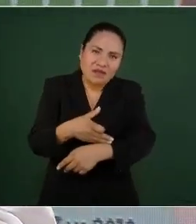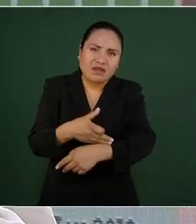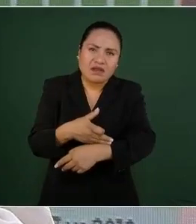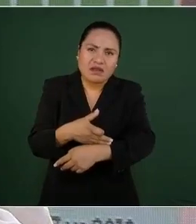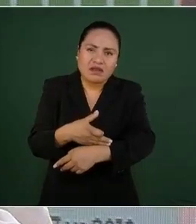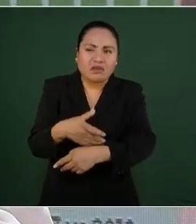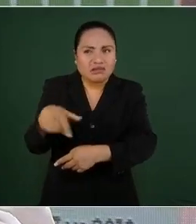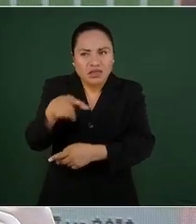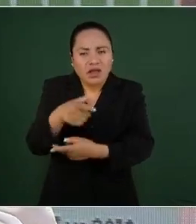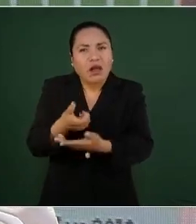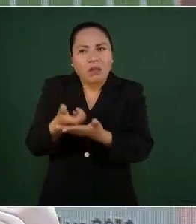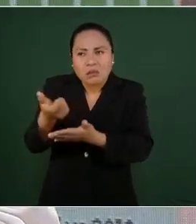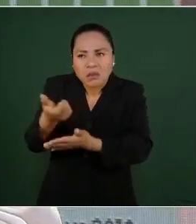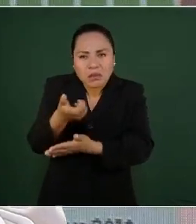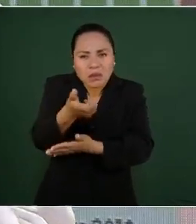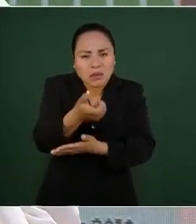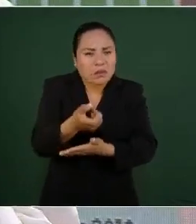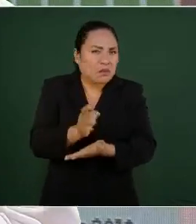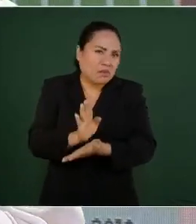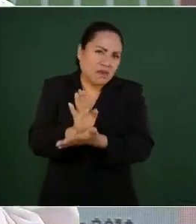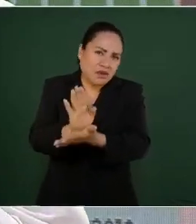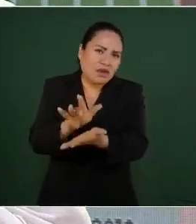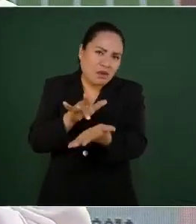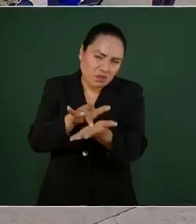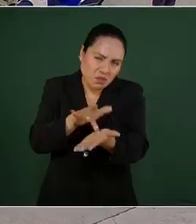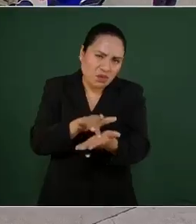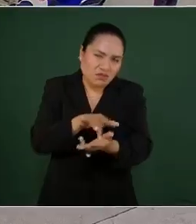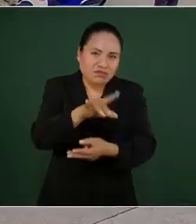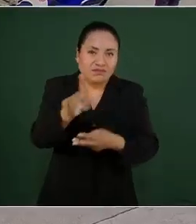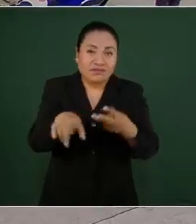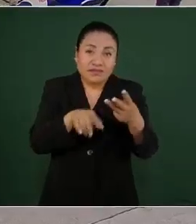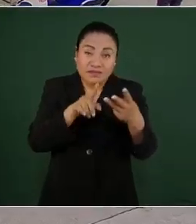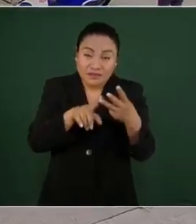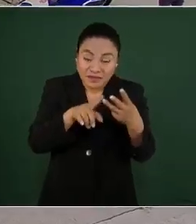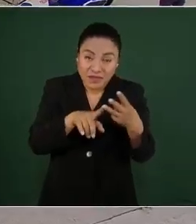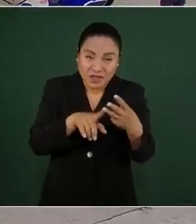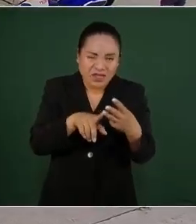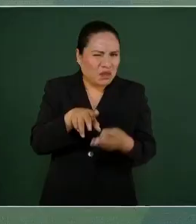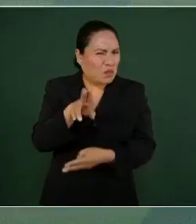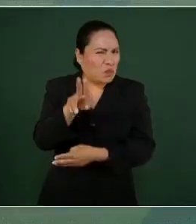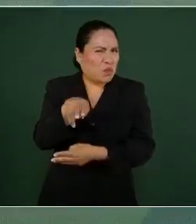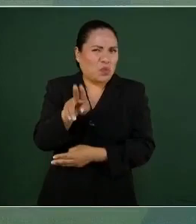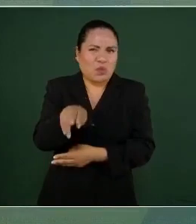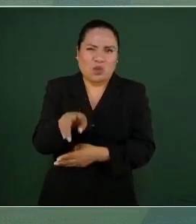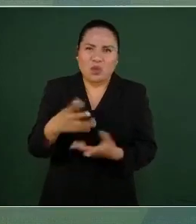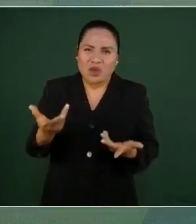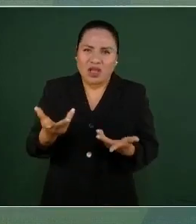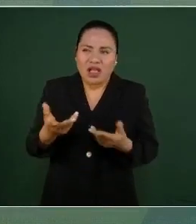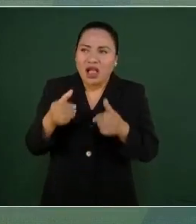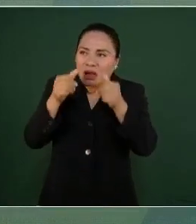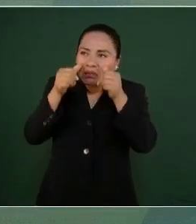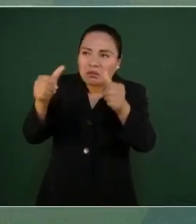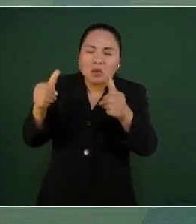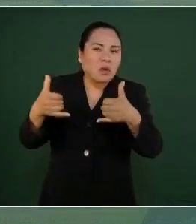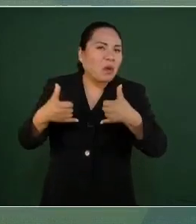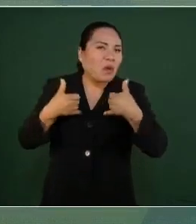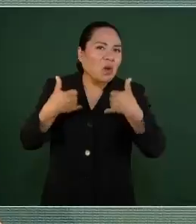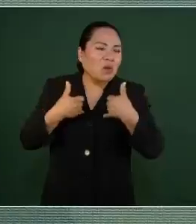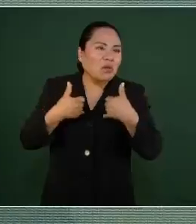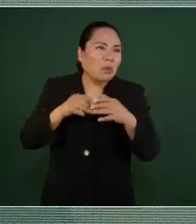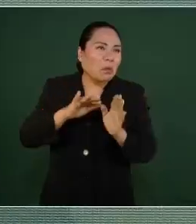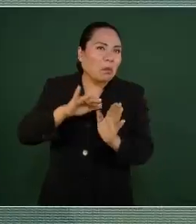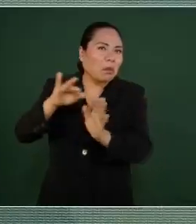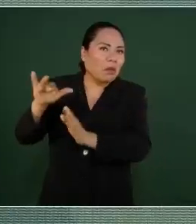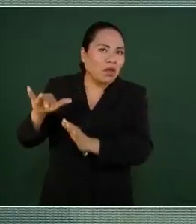y eso es muy importante. Tercero, porque nunca, nunca se atendía a los jóvenes como lo